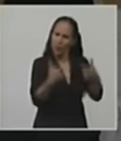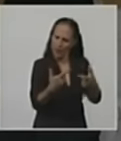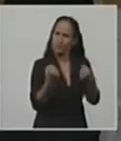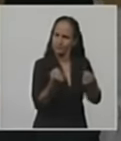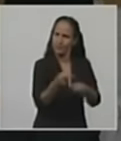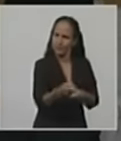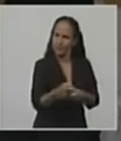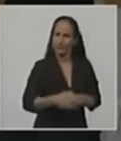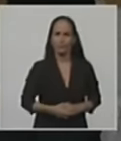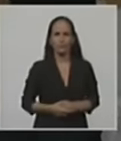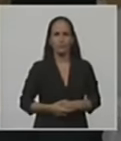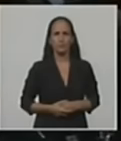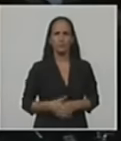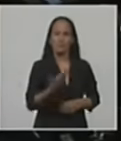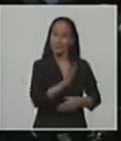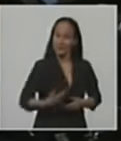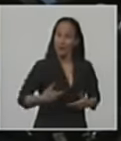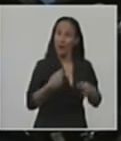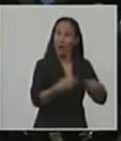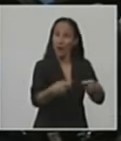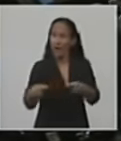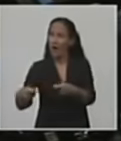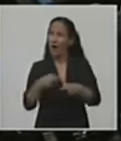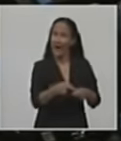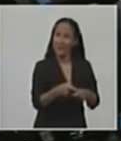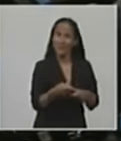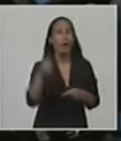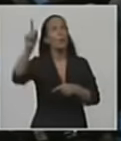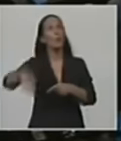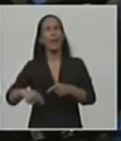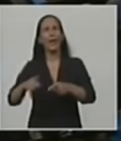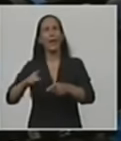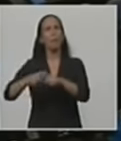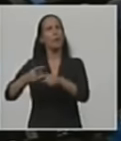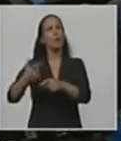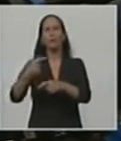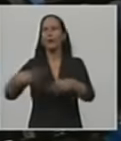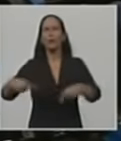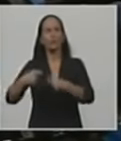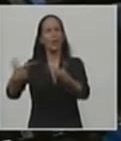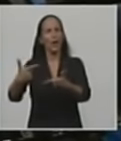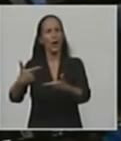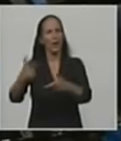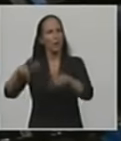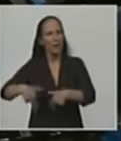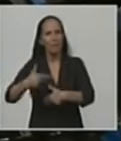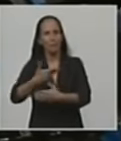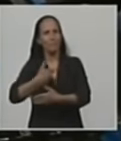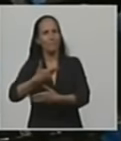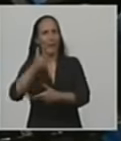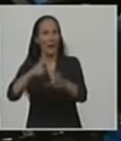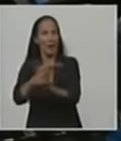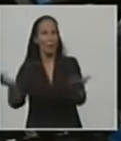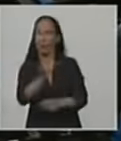Mayor gasto público no implicó mejores políticas públicas. Una de las principales responsabilidades del Estado es cuidar